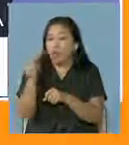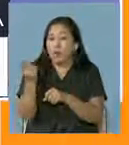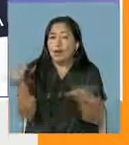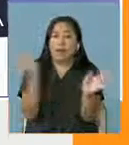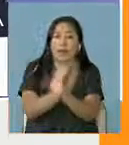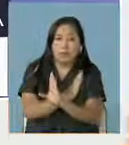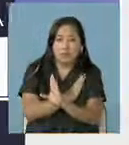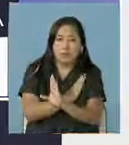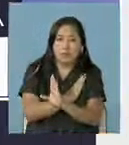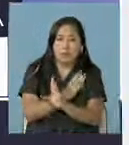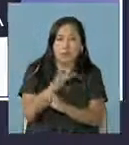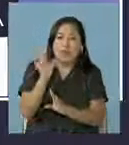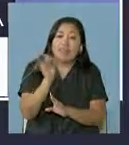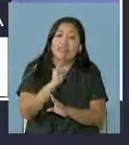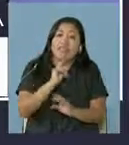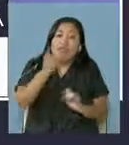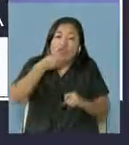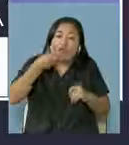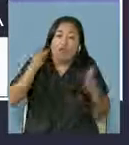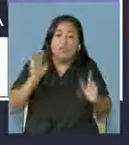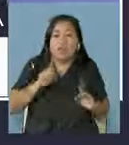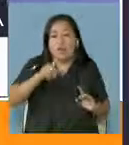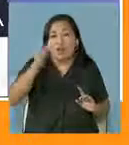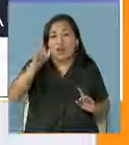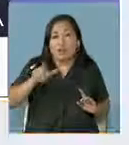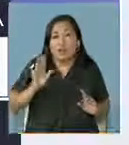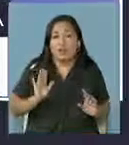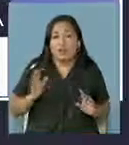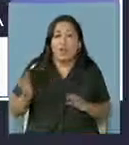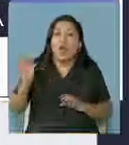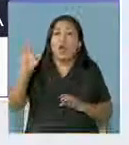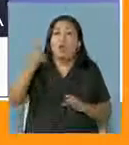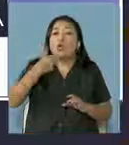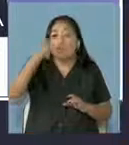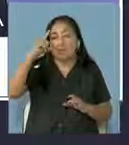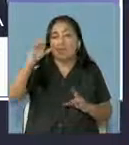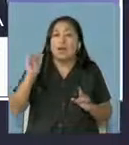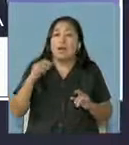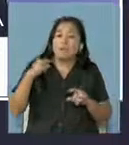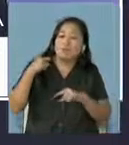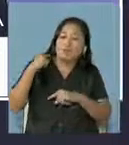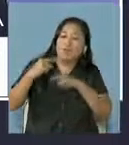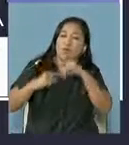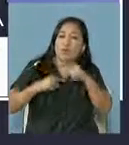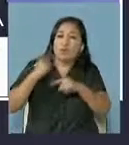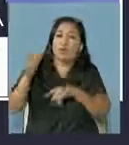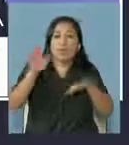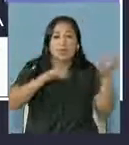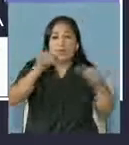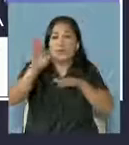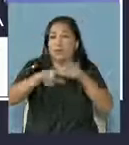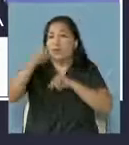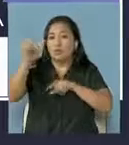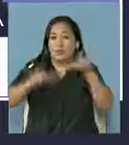previo a ser el el técnico oficial de club y con la llegada deela se dieron de a poco el tema de los refuerzos hasta el